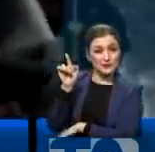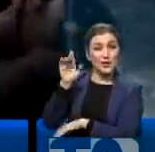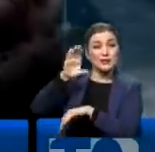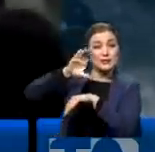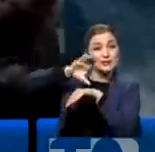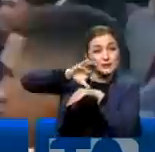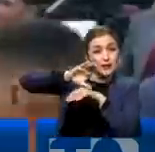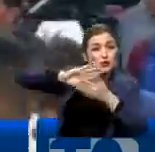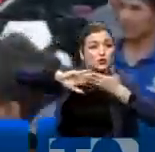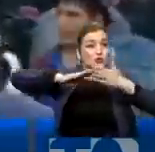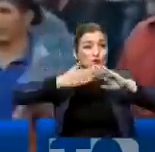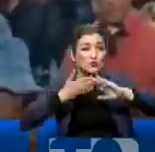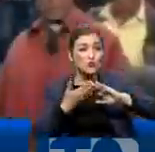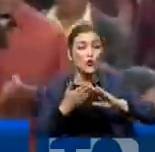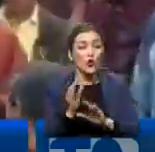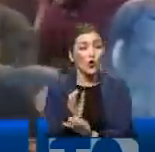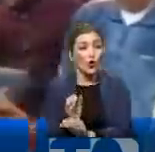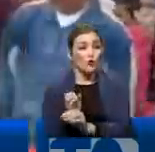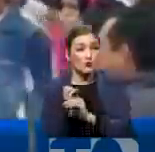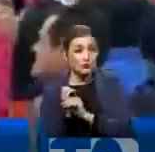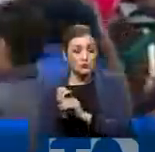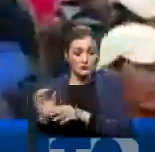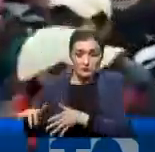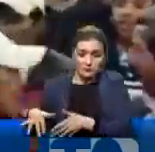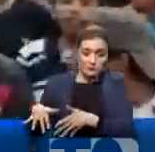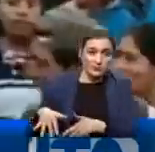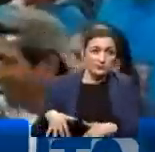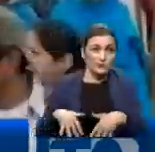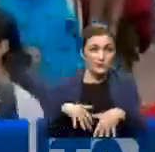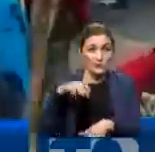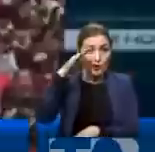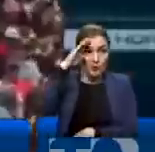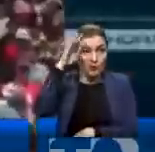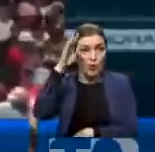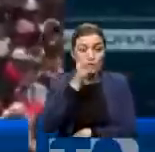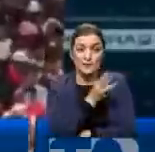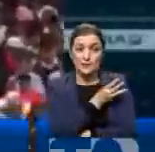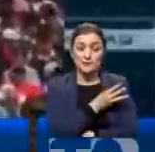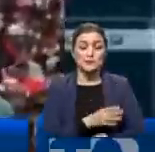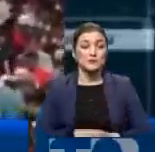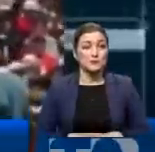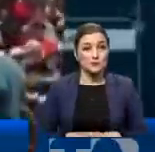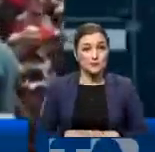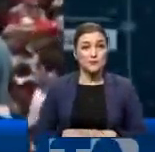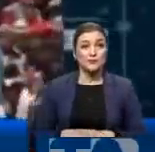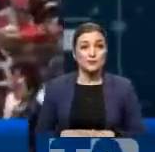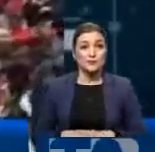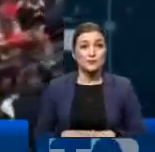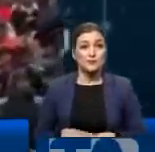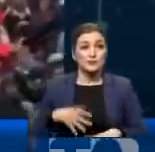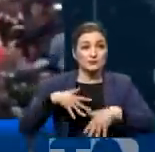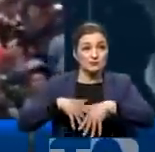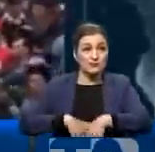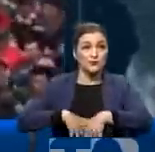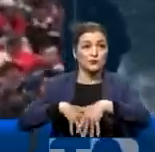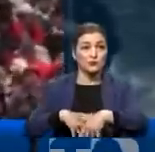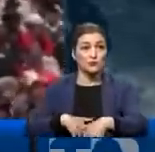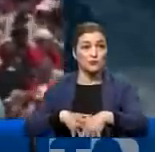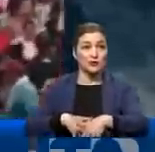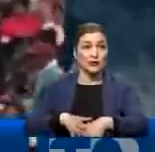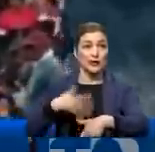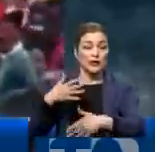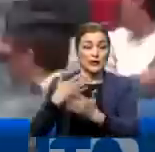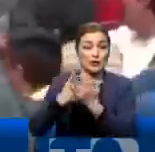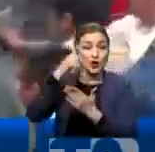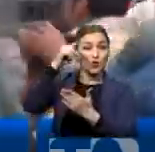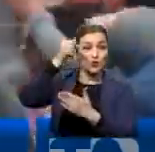de la comunidad, quienes eran obligados a marchar eran policías. Los uniformados esperaban llegar hasta la gobernación de la provincia, donde